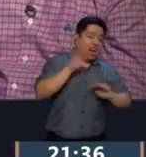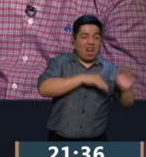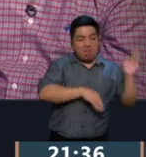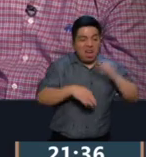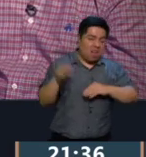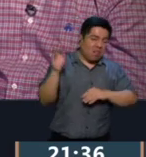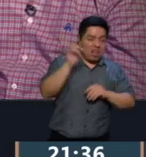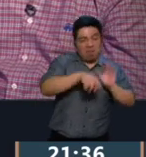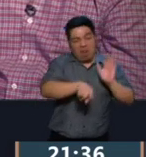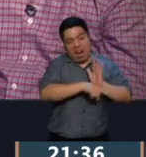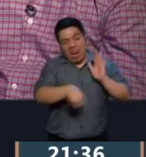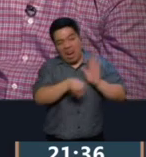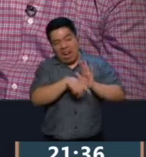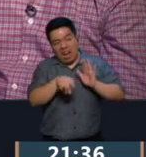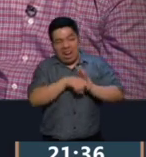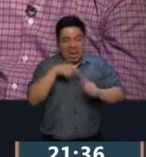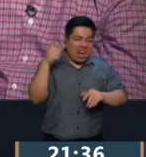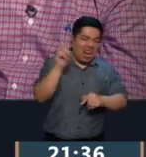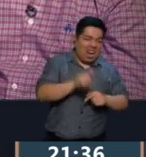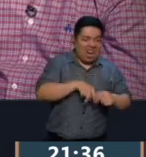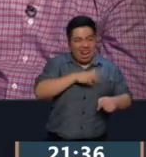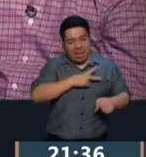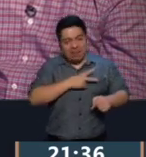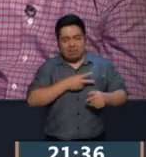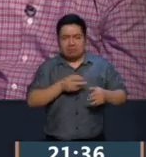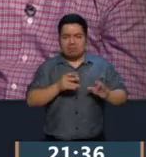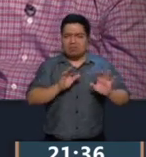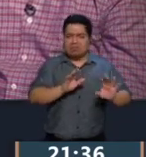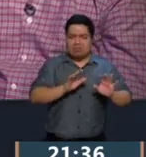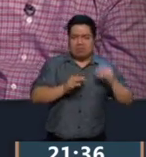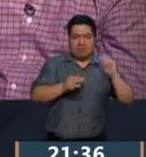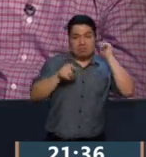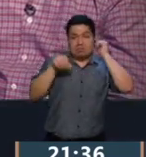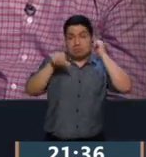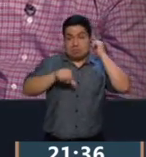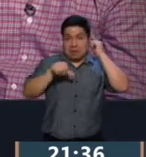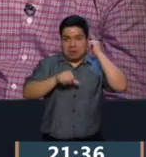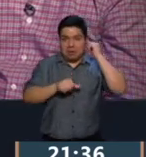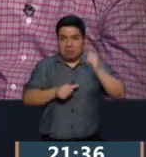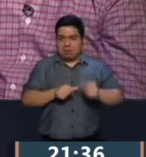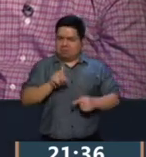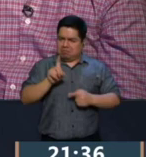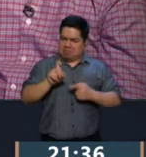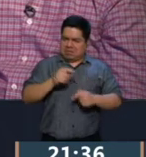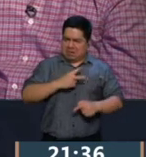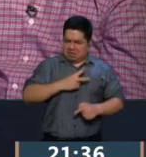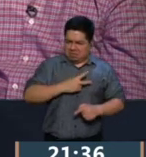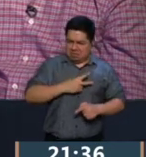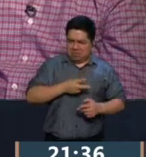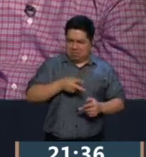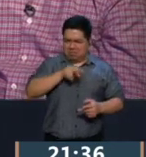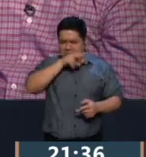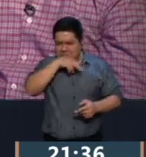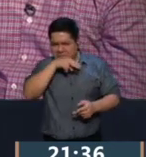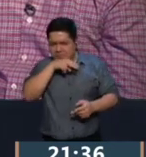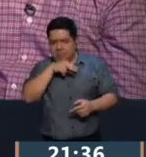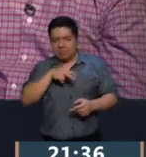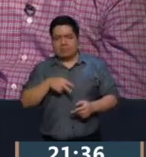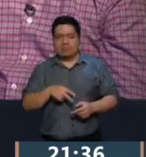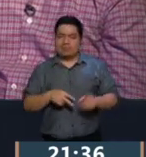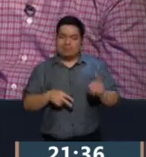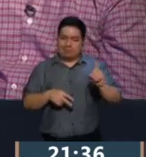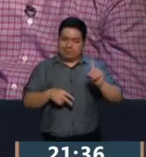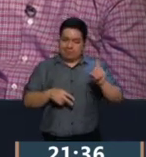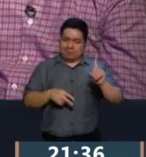los normalizadores. Los apocalípticos que dicen el agua está envenenada. Hoy así alguien lo manifestó en una mesa, el agua está envenenada.